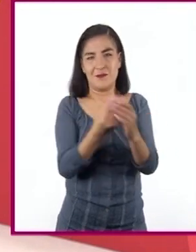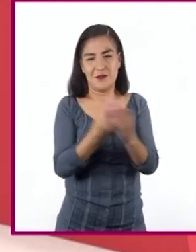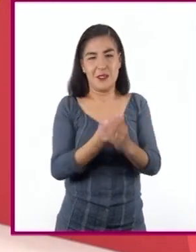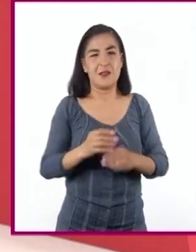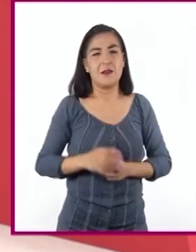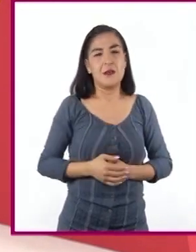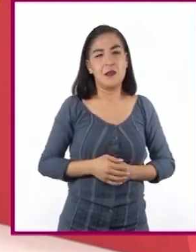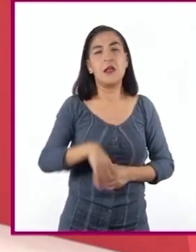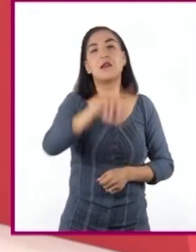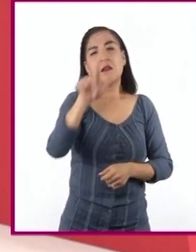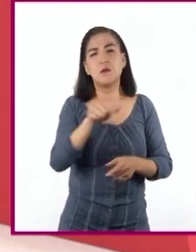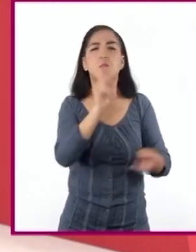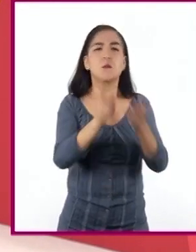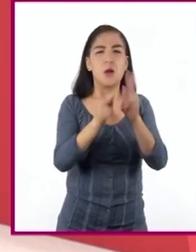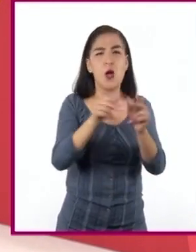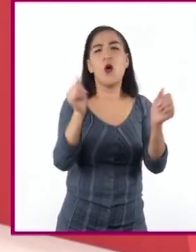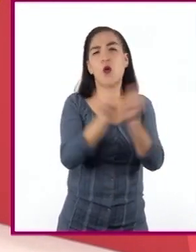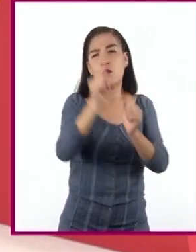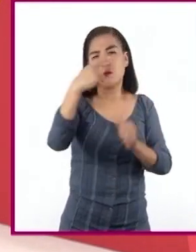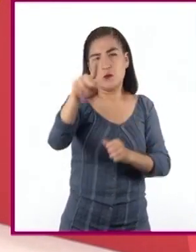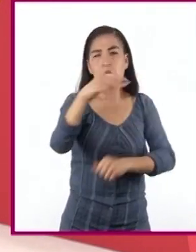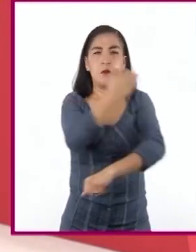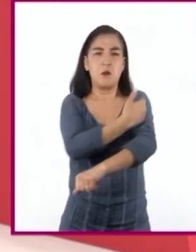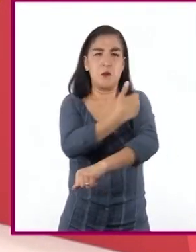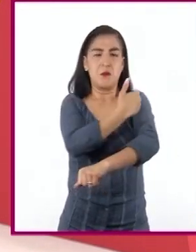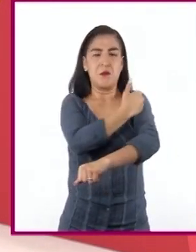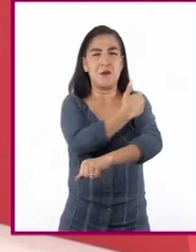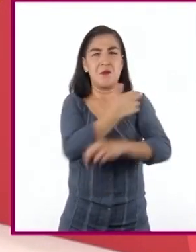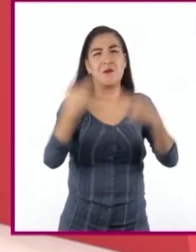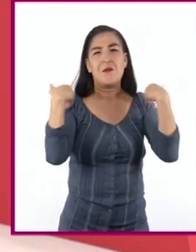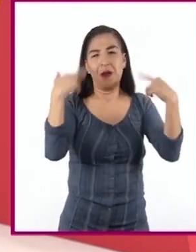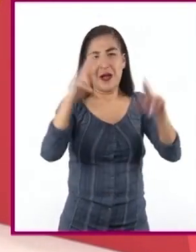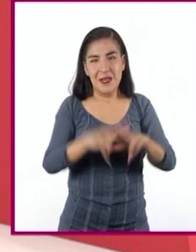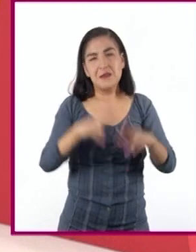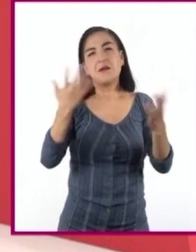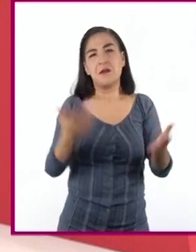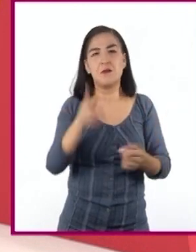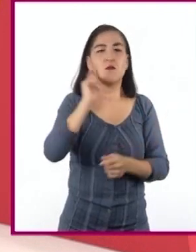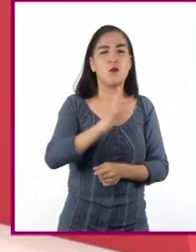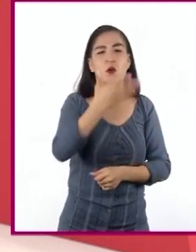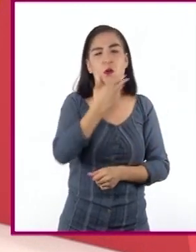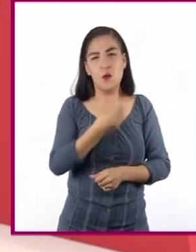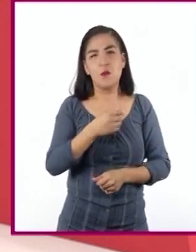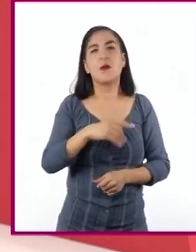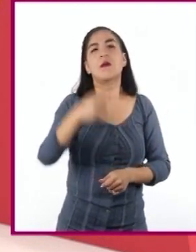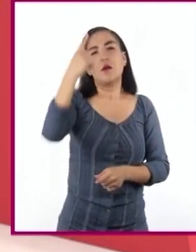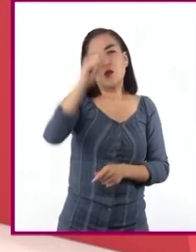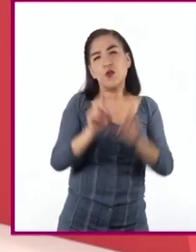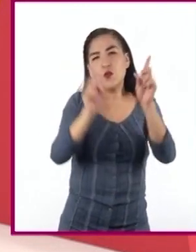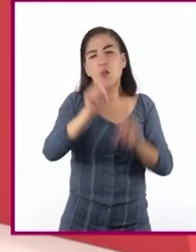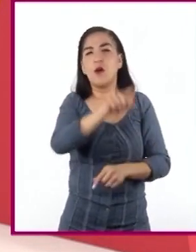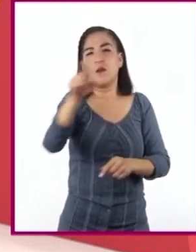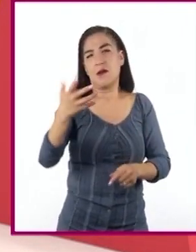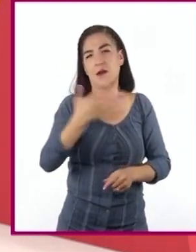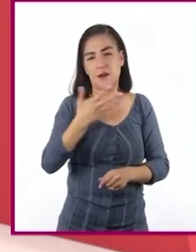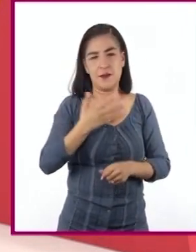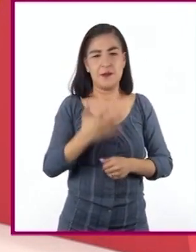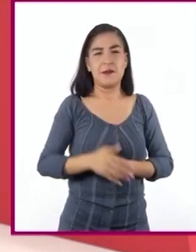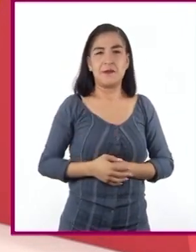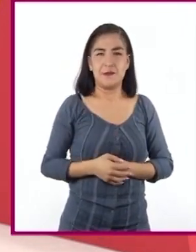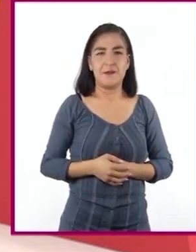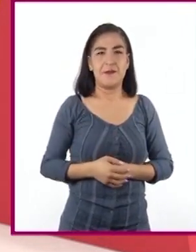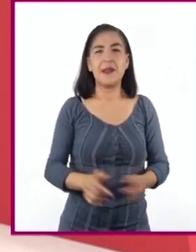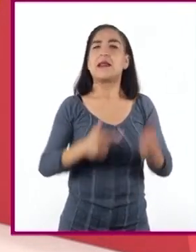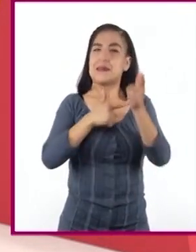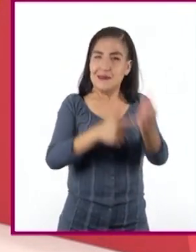y comentar con su profesora o profesor las dudas que les haya surgido. Sigan